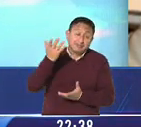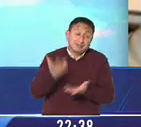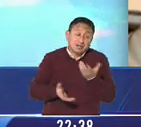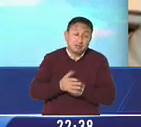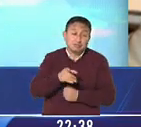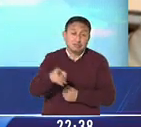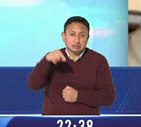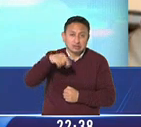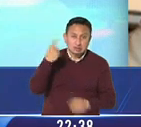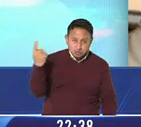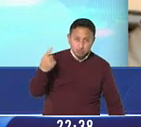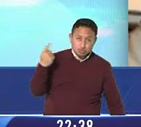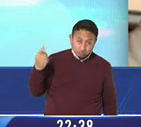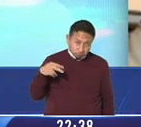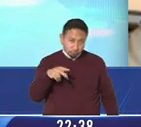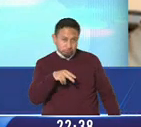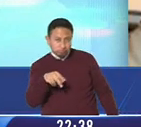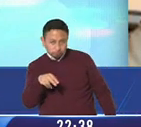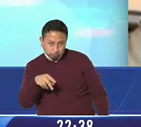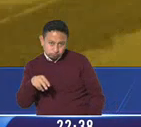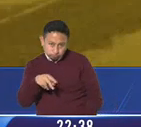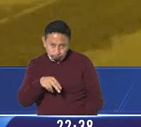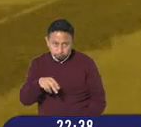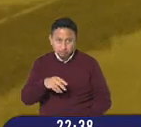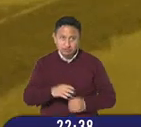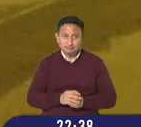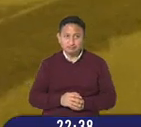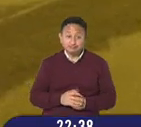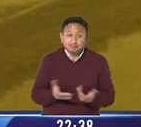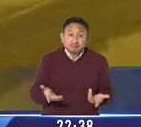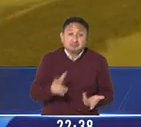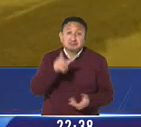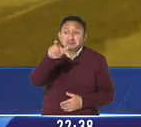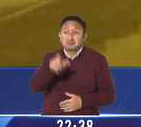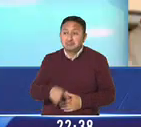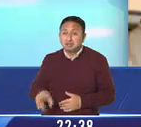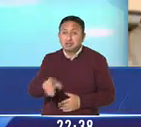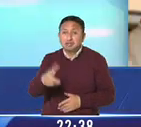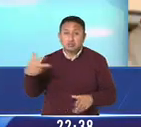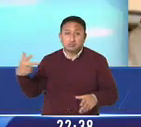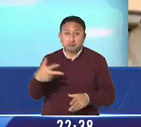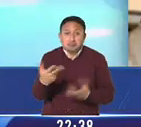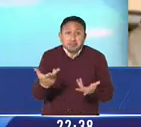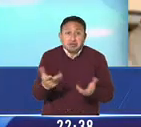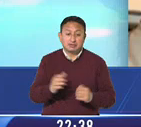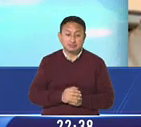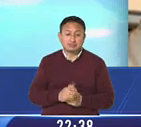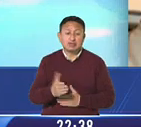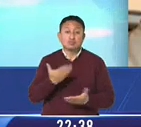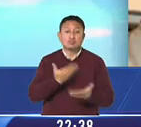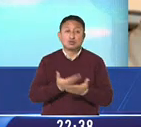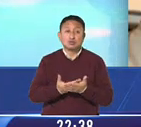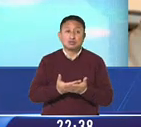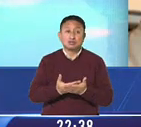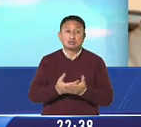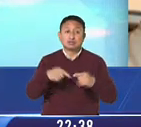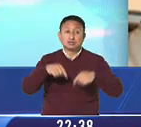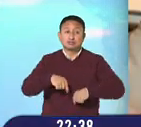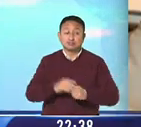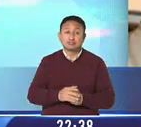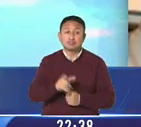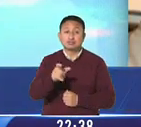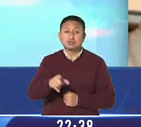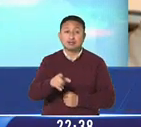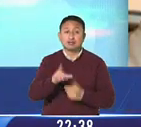presuntamente estaba bajo sustancias del alcohol. ¿De quién lo hizo? Se desconoce. Como indicios que quedaron en la villa fueron